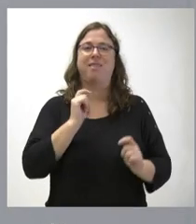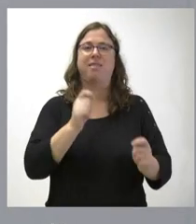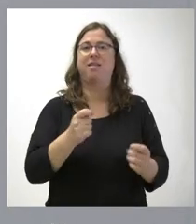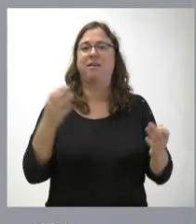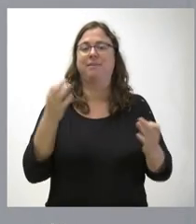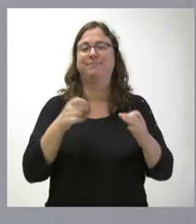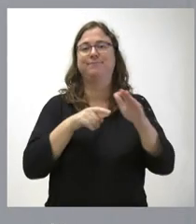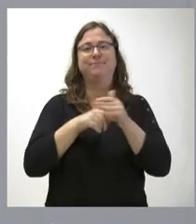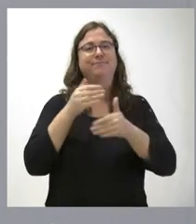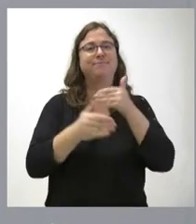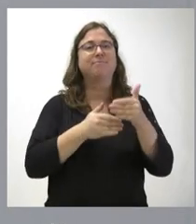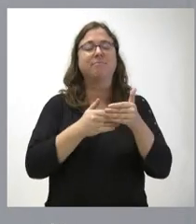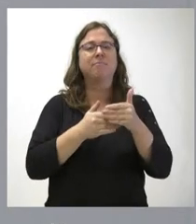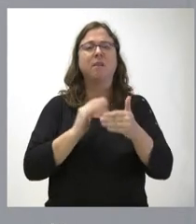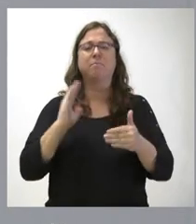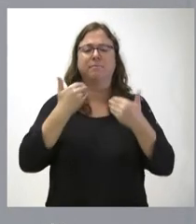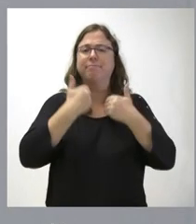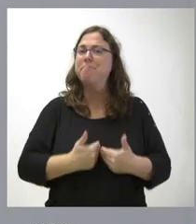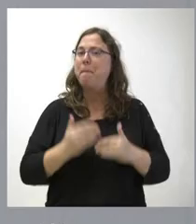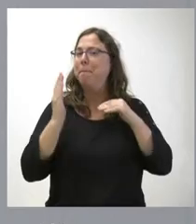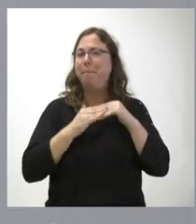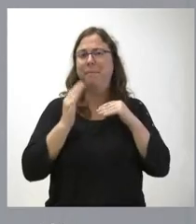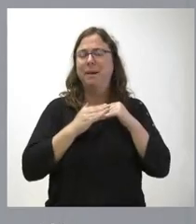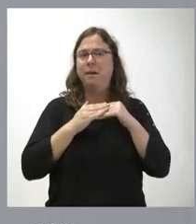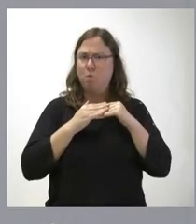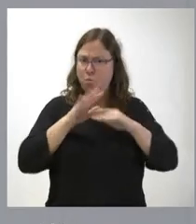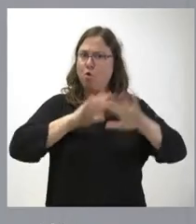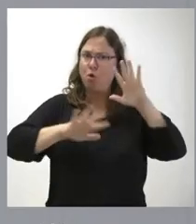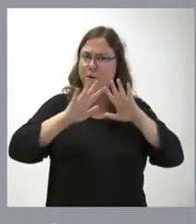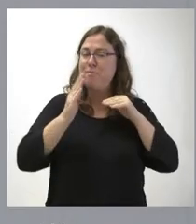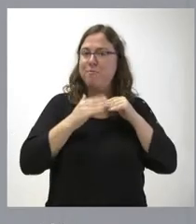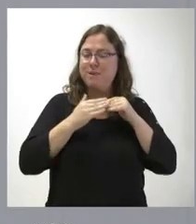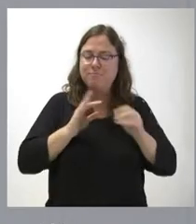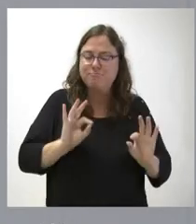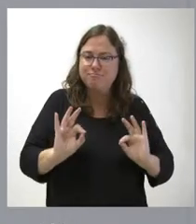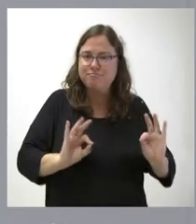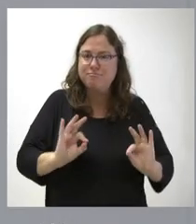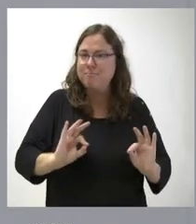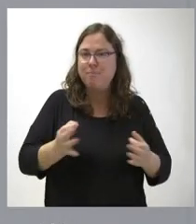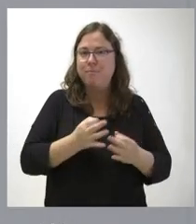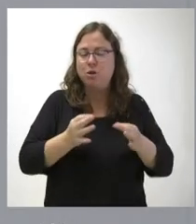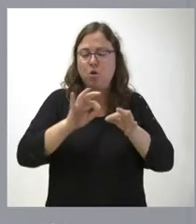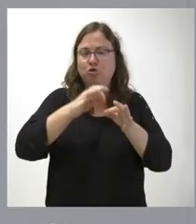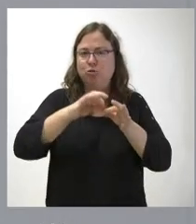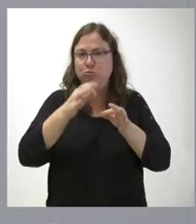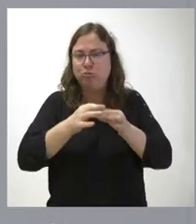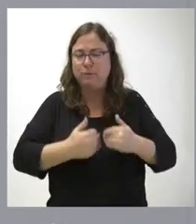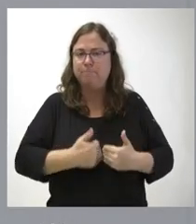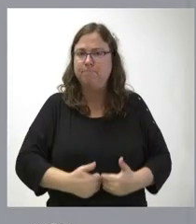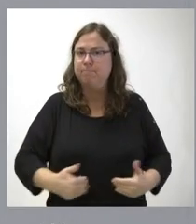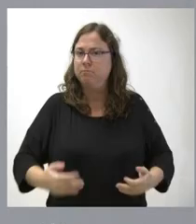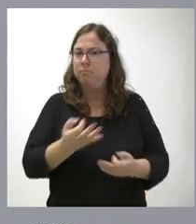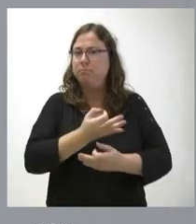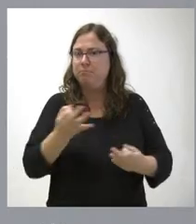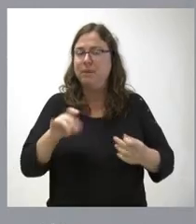procedimientos mínimamente invasivos de alta complejidad mejorando la precisión en suturas y disecciones así